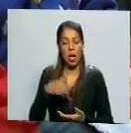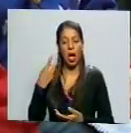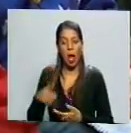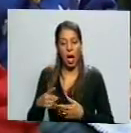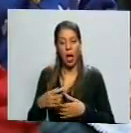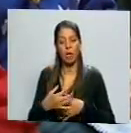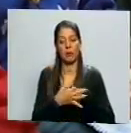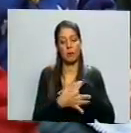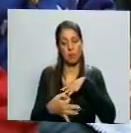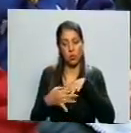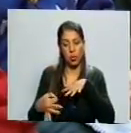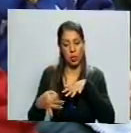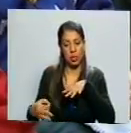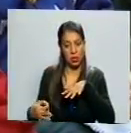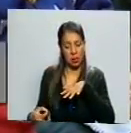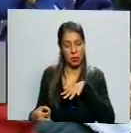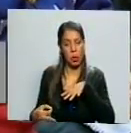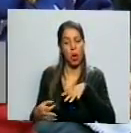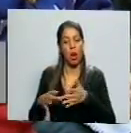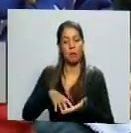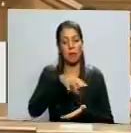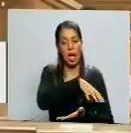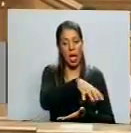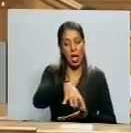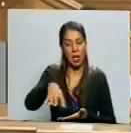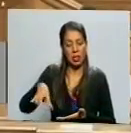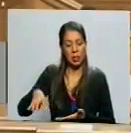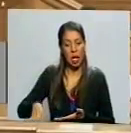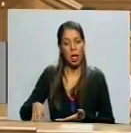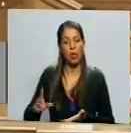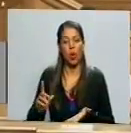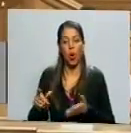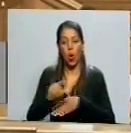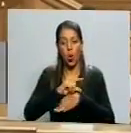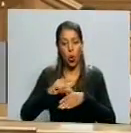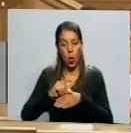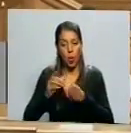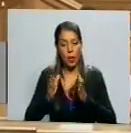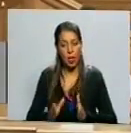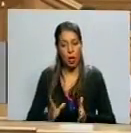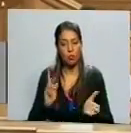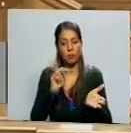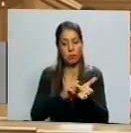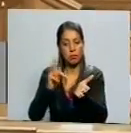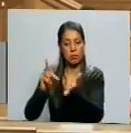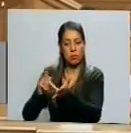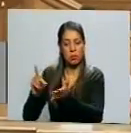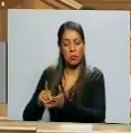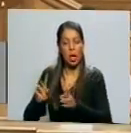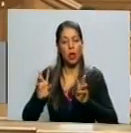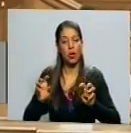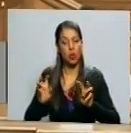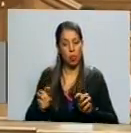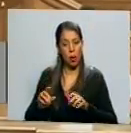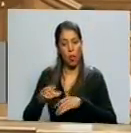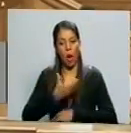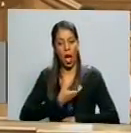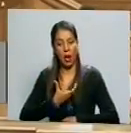municipios renovados con gente que estoy segura y estoy convencida, gente de avanzada,